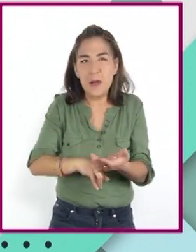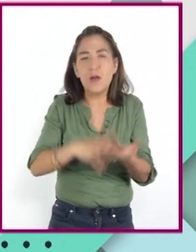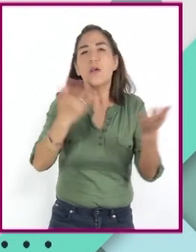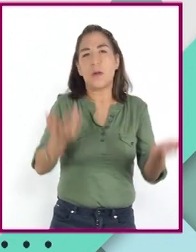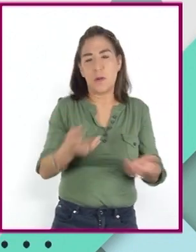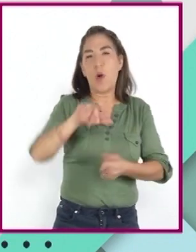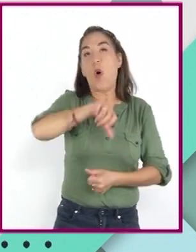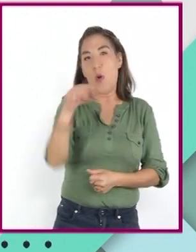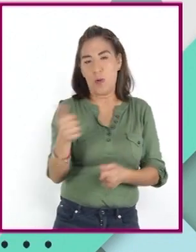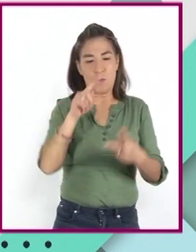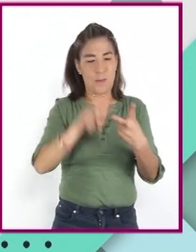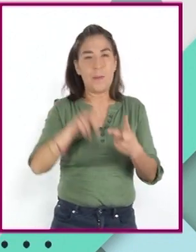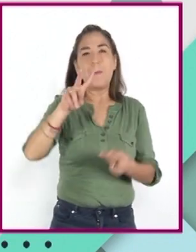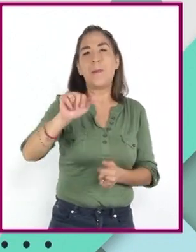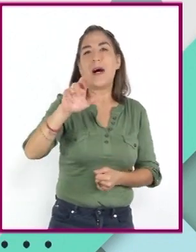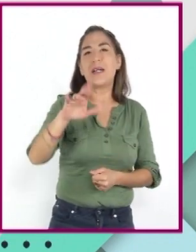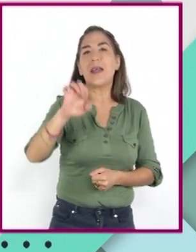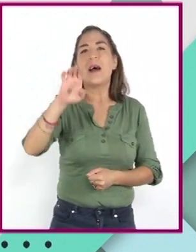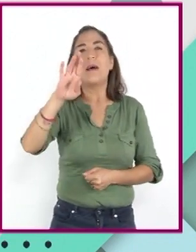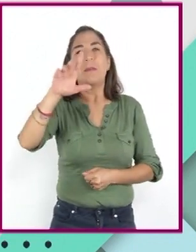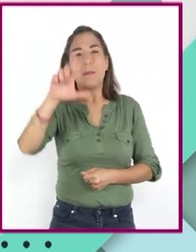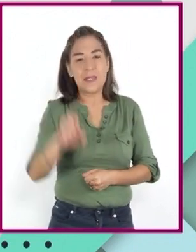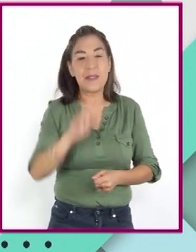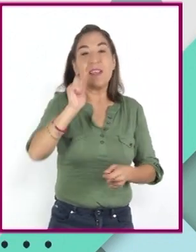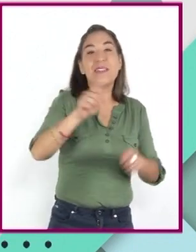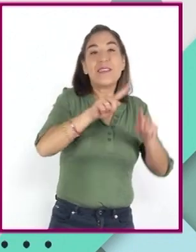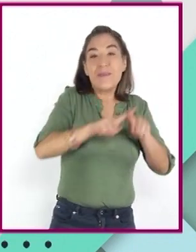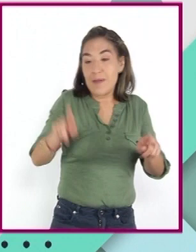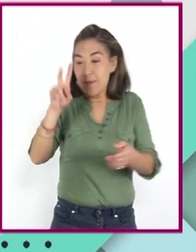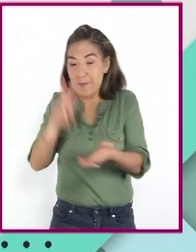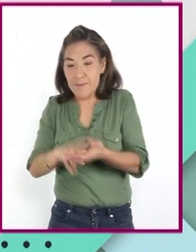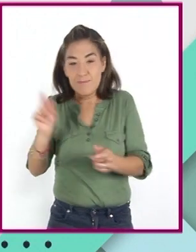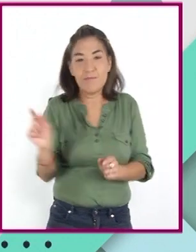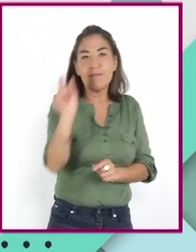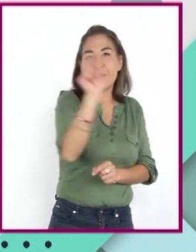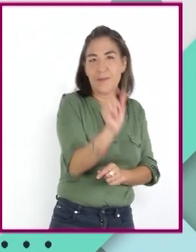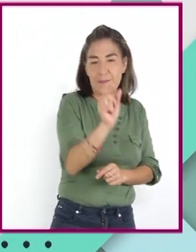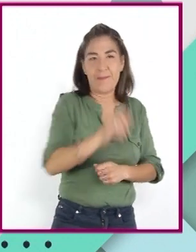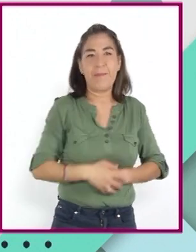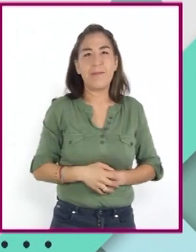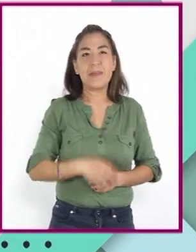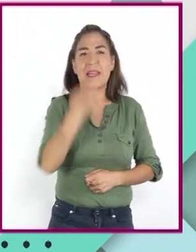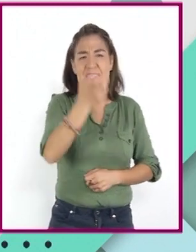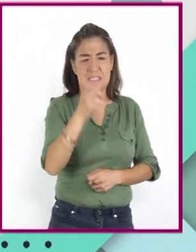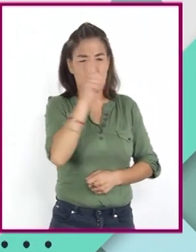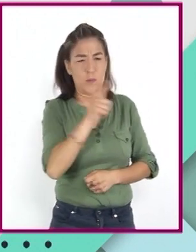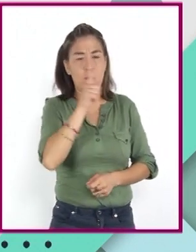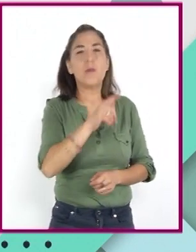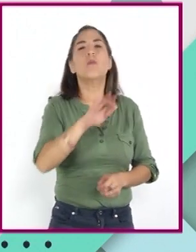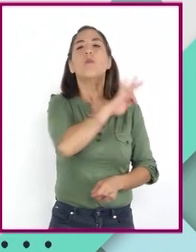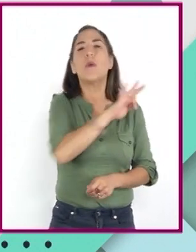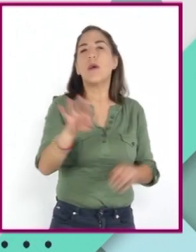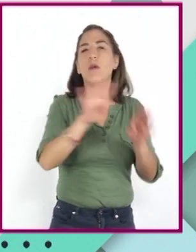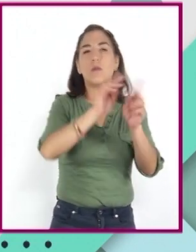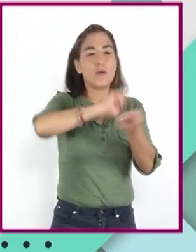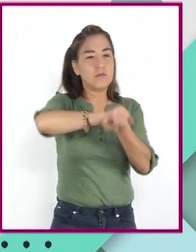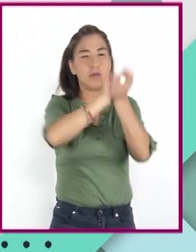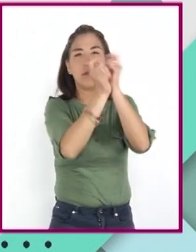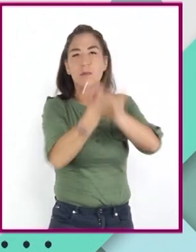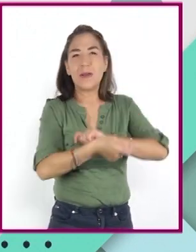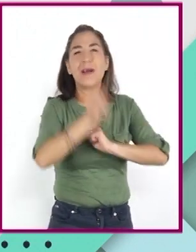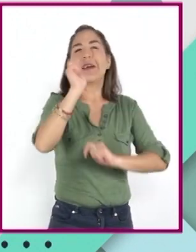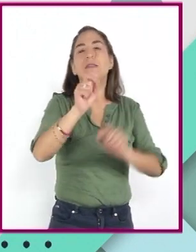variables, si pueden tomar diferentes valores. El lenguaje algebraico permite traducir de manera